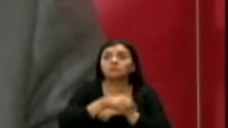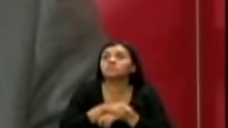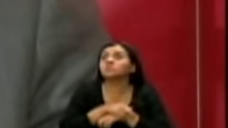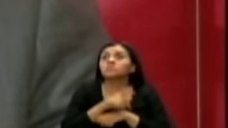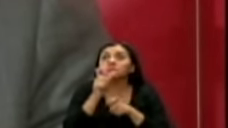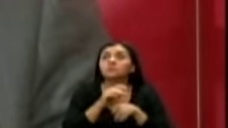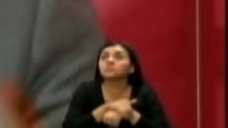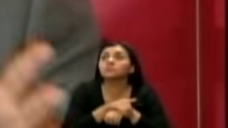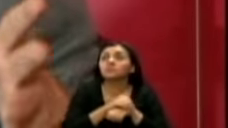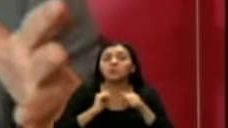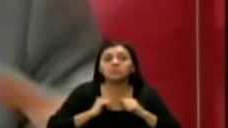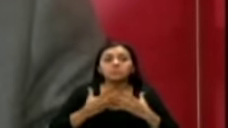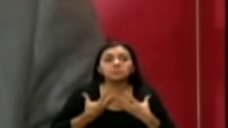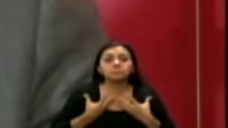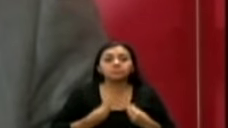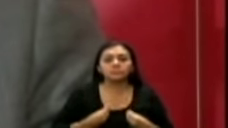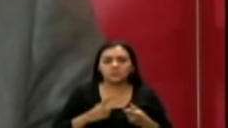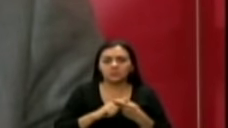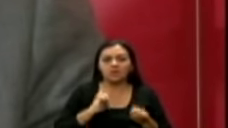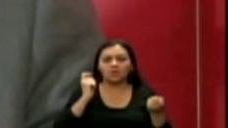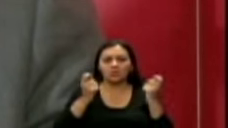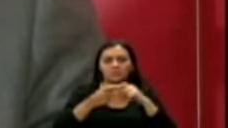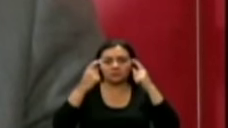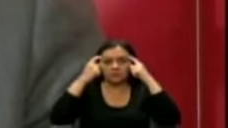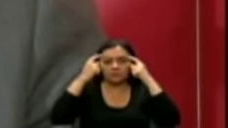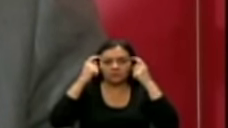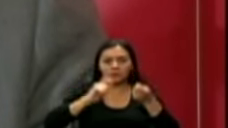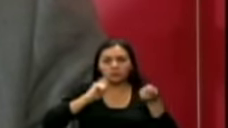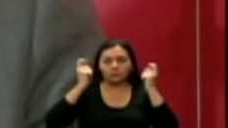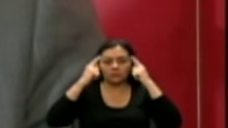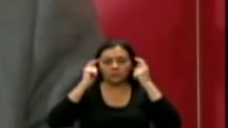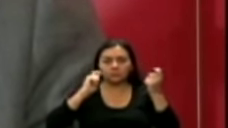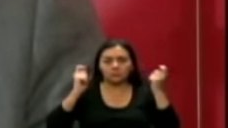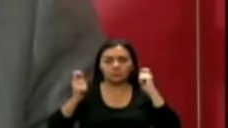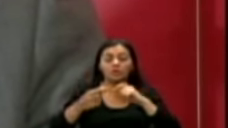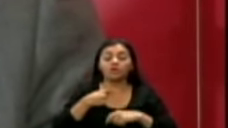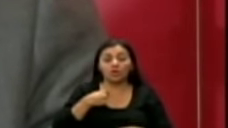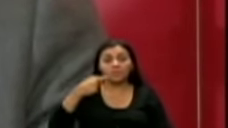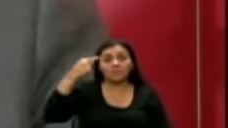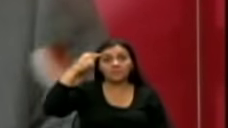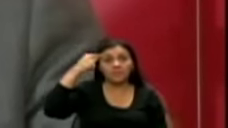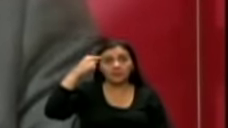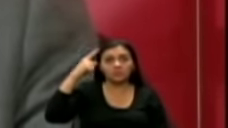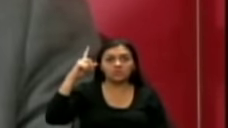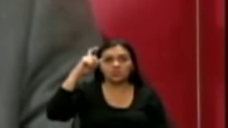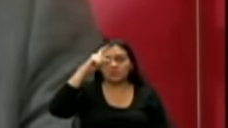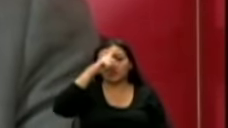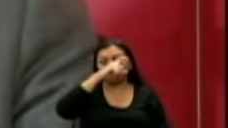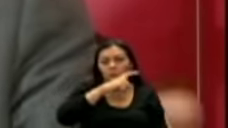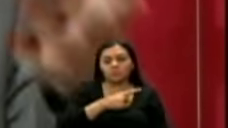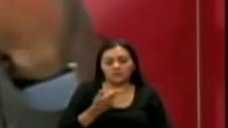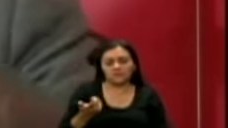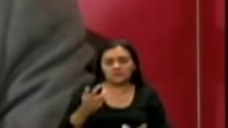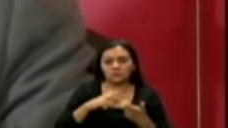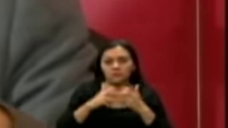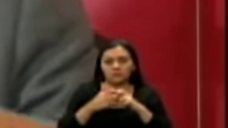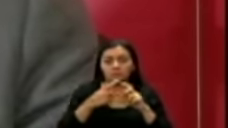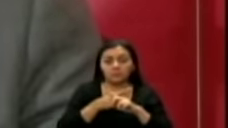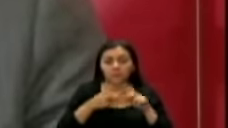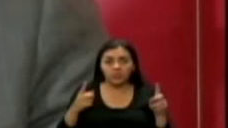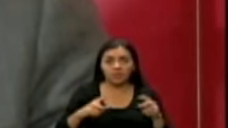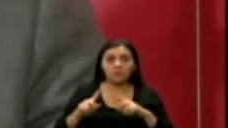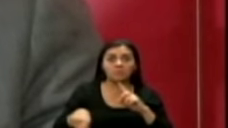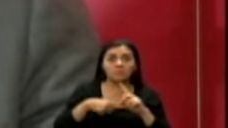etc., para intentar cambiar las orientaciones económicas. Entonces yo creo que dificultades objetivas a las que se